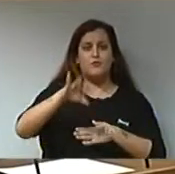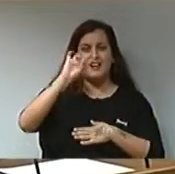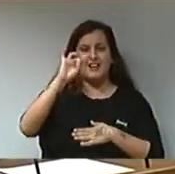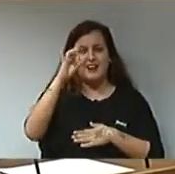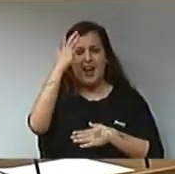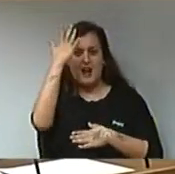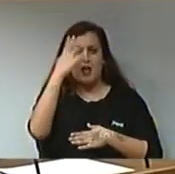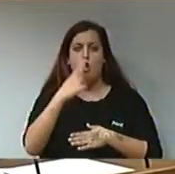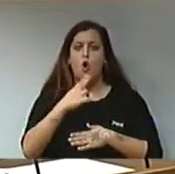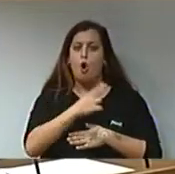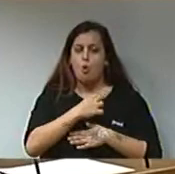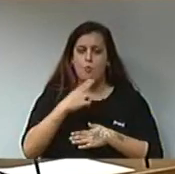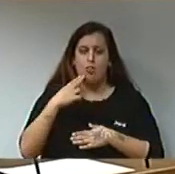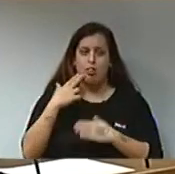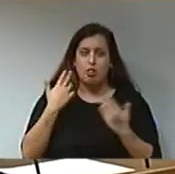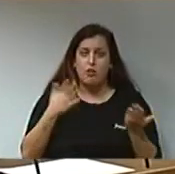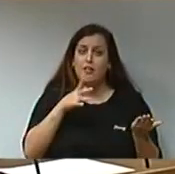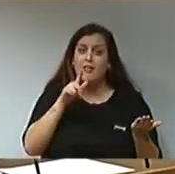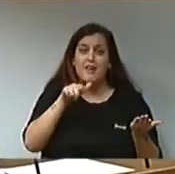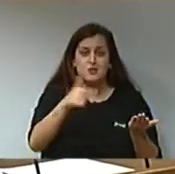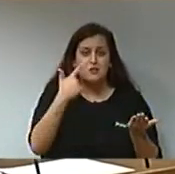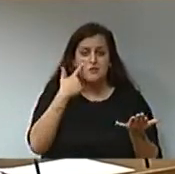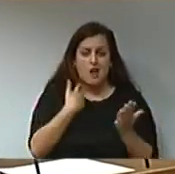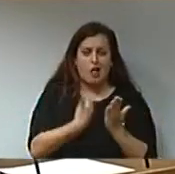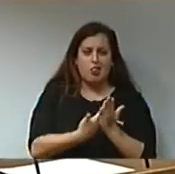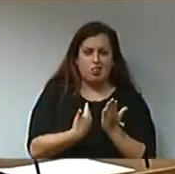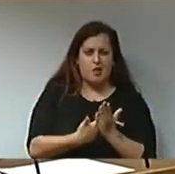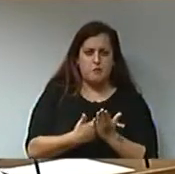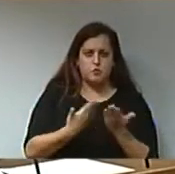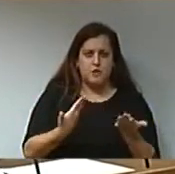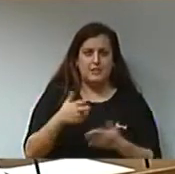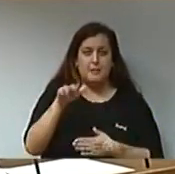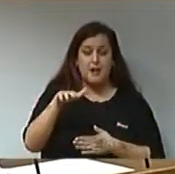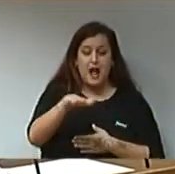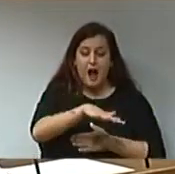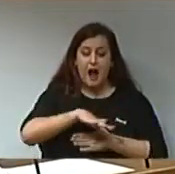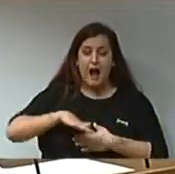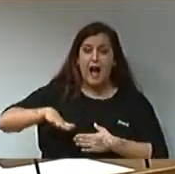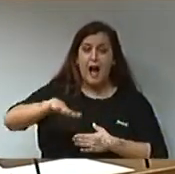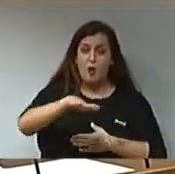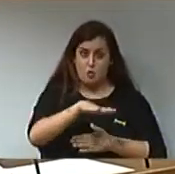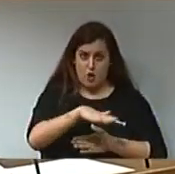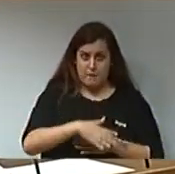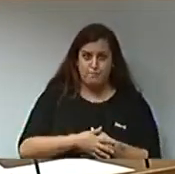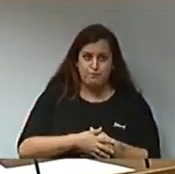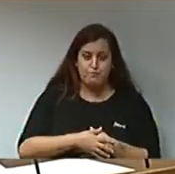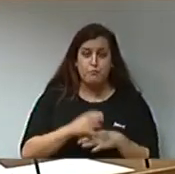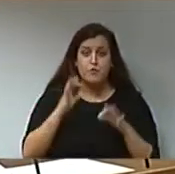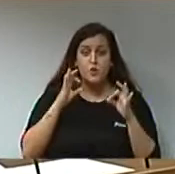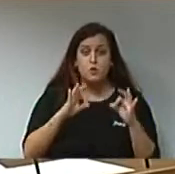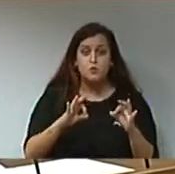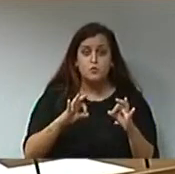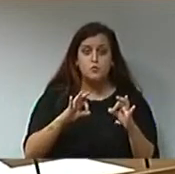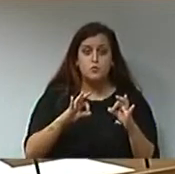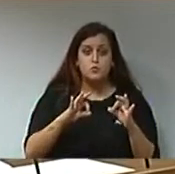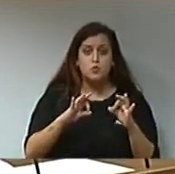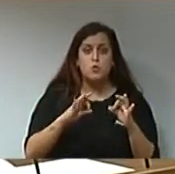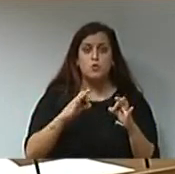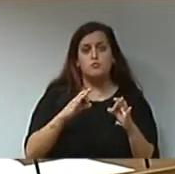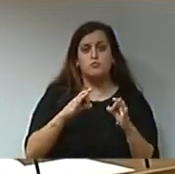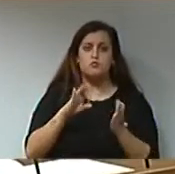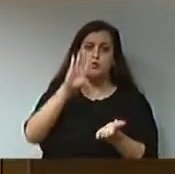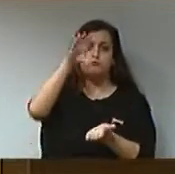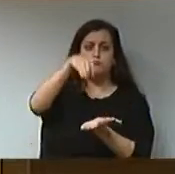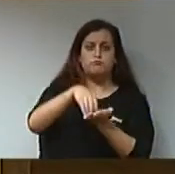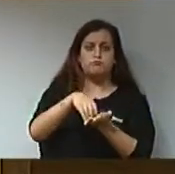ocupación. Y eso es credibilidad. Como también l'Àgora. L'Àgora había fet, va convencer a un presidente, el arquitecte, que había fet un edificio